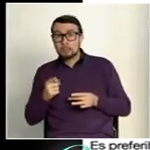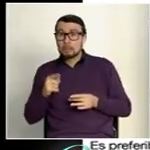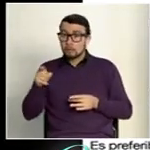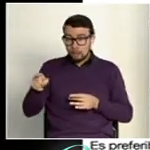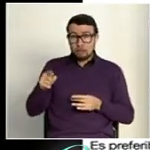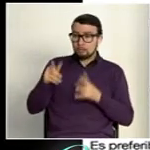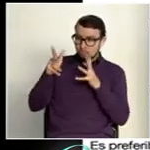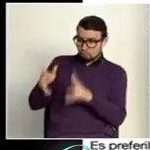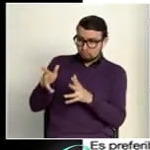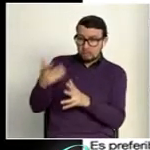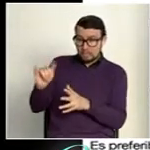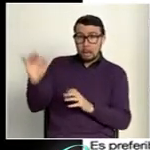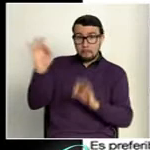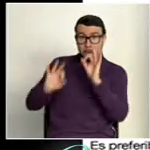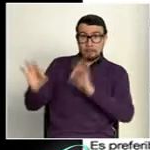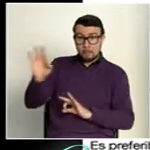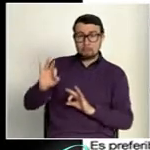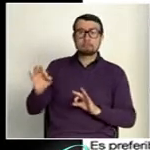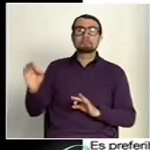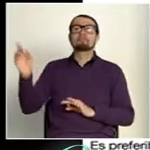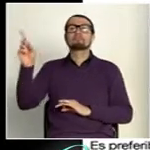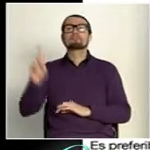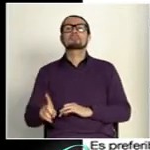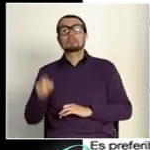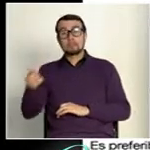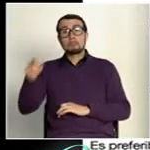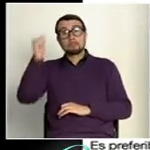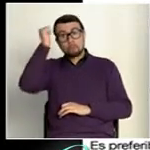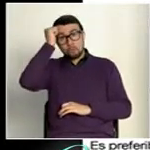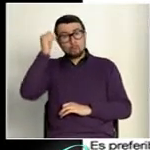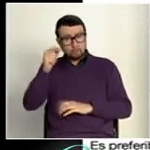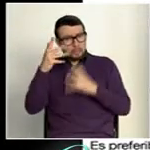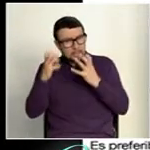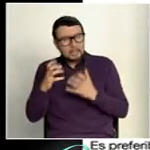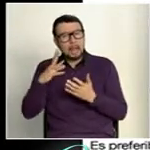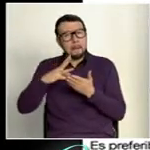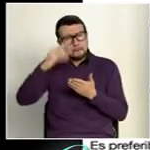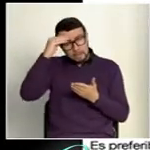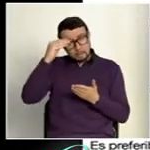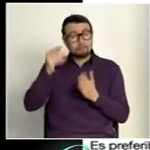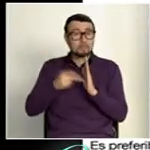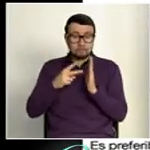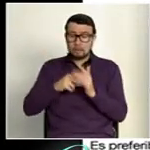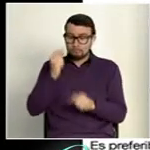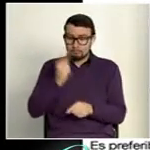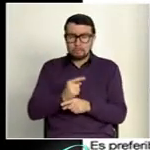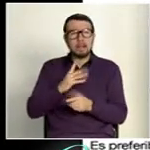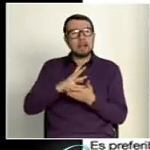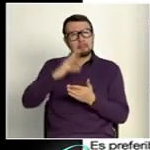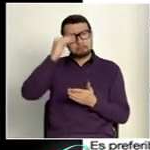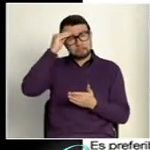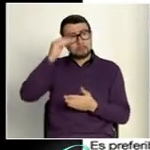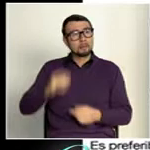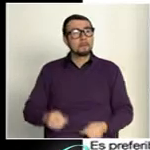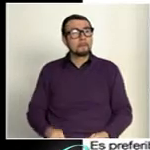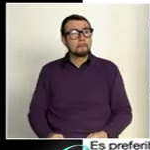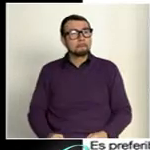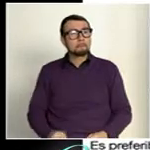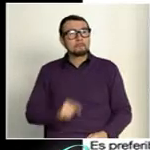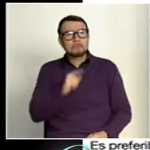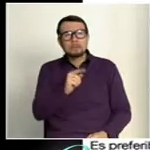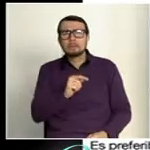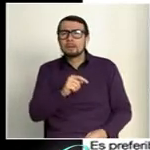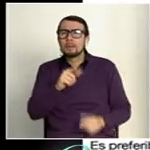preparado, aparece el maestro. Cuando usted quiere aprender, usted va a aprender. Esta imagen es tan importante, está muy pequeña la letra,